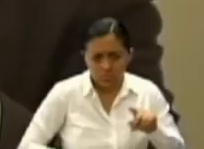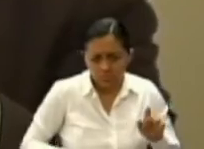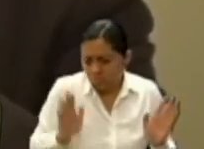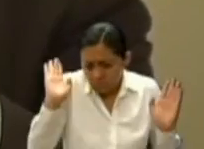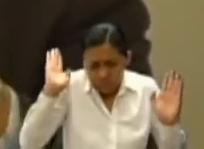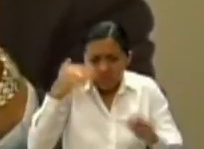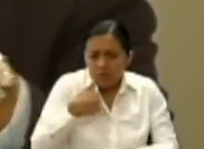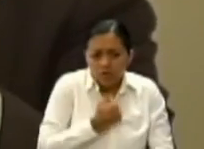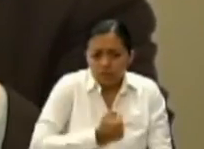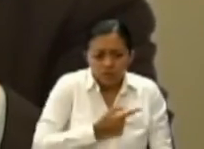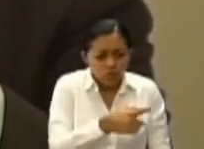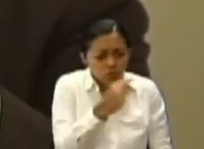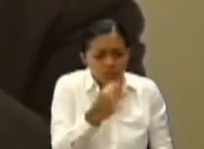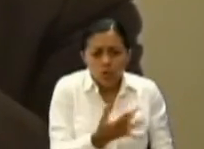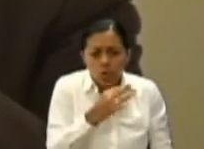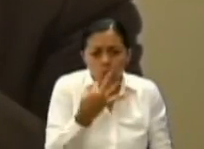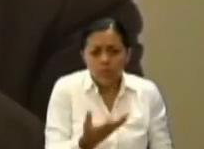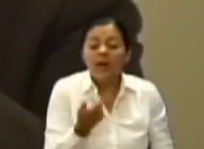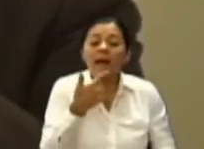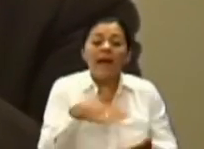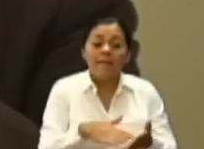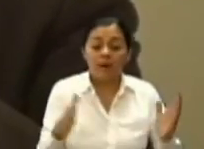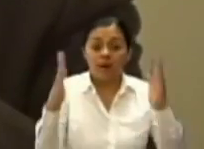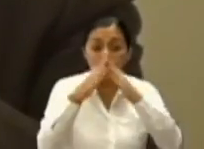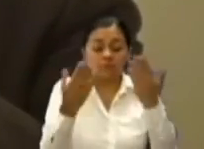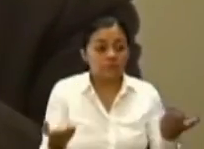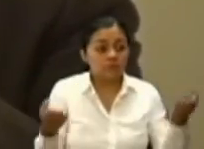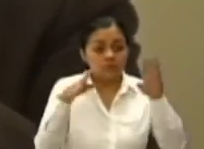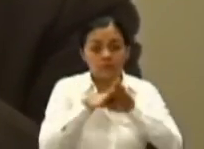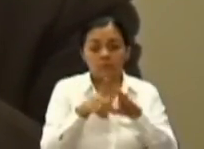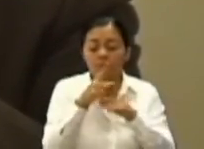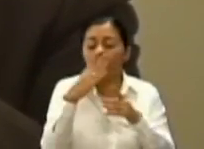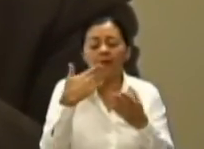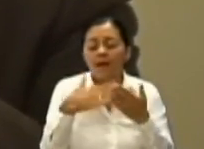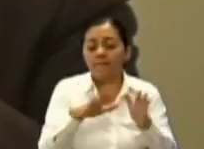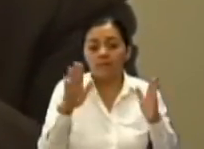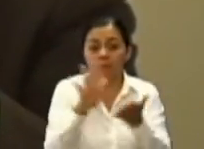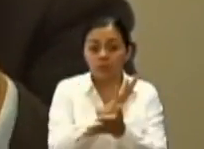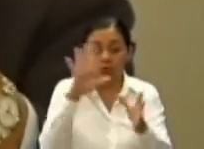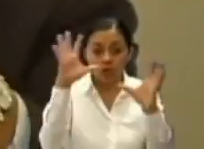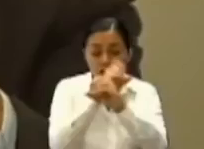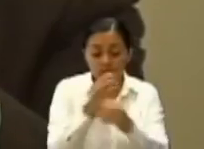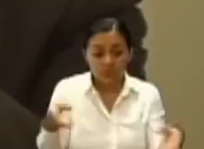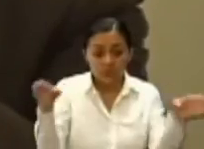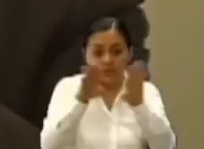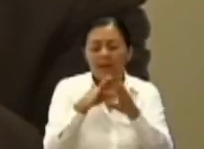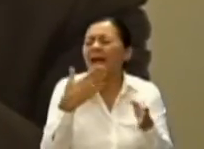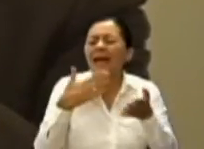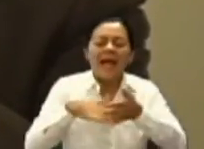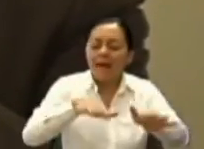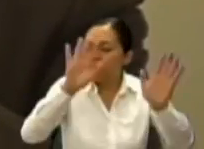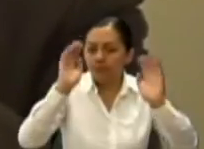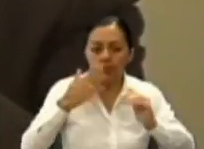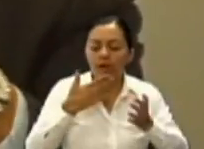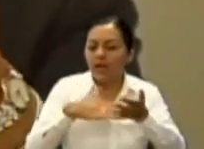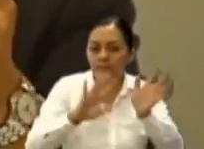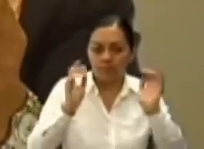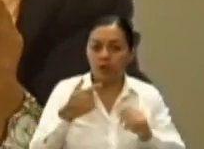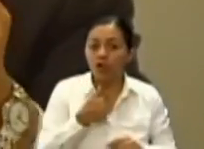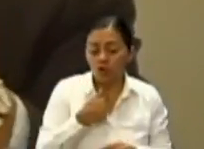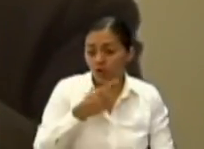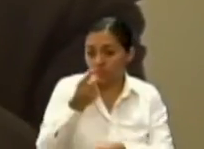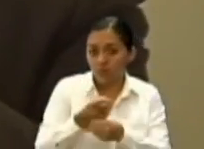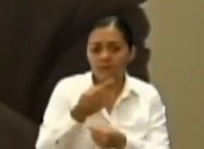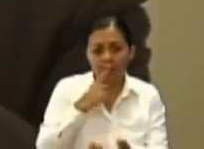suspender la sección nocturna que no me sacan de contexto esto no estoy diciendo que es real en el hipotético de que sea cierto se